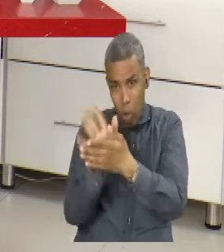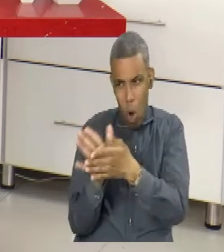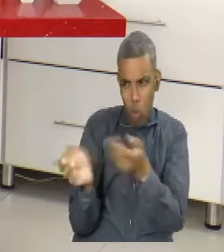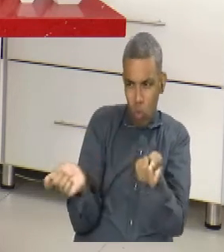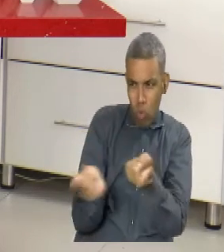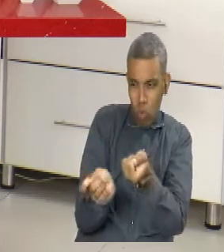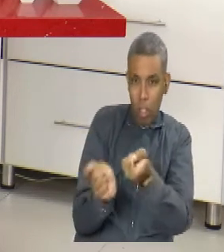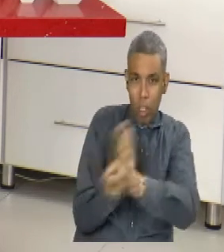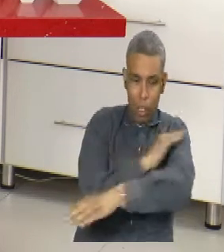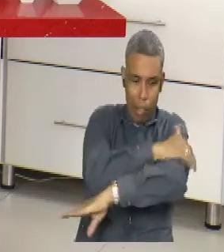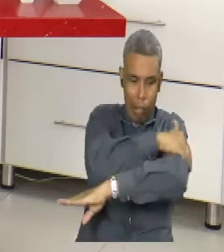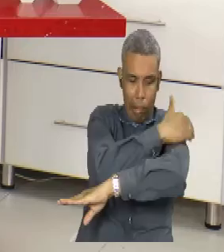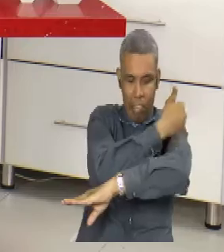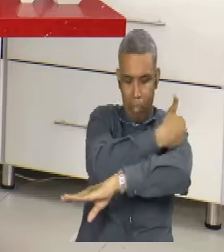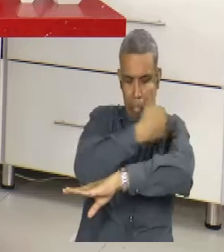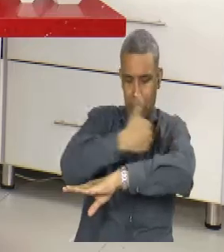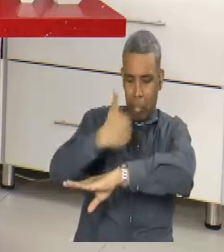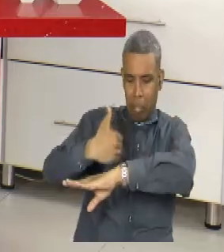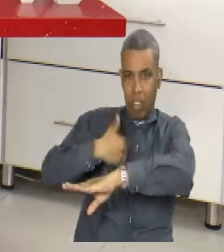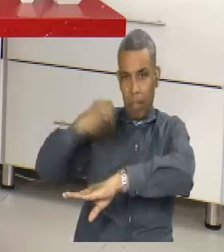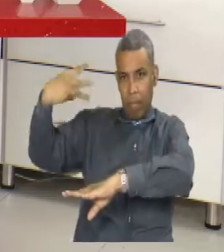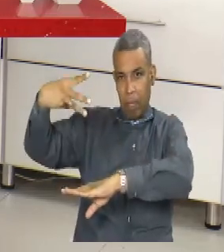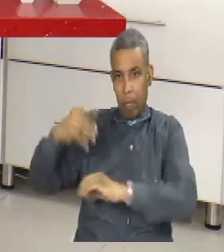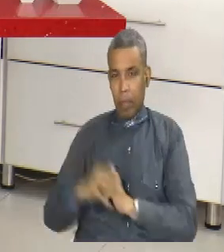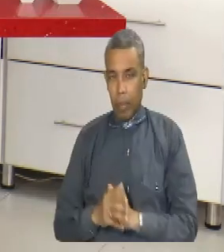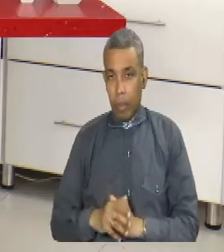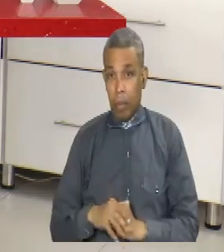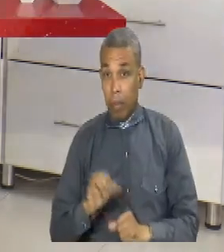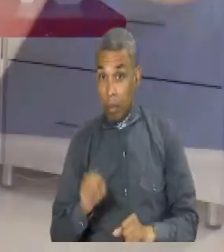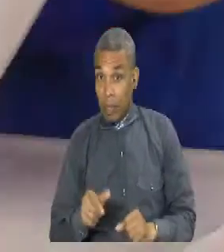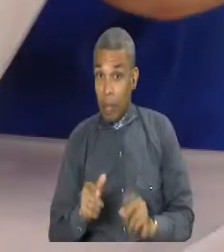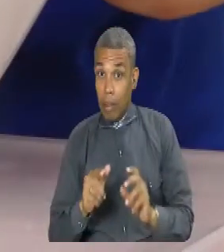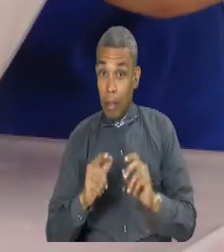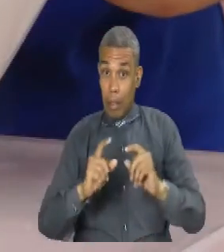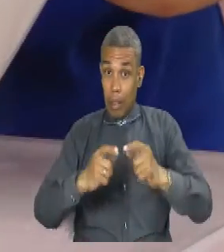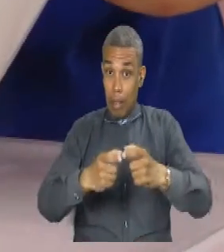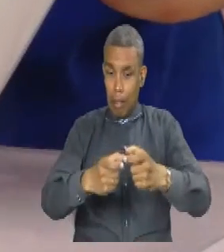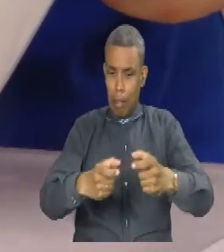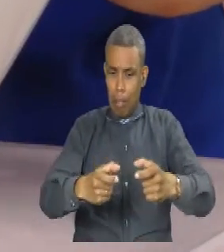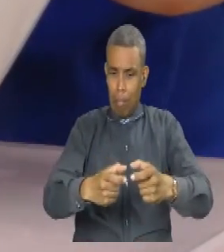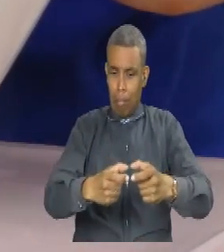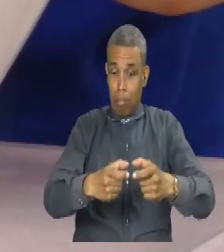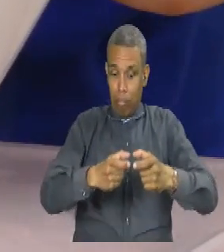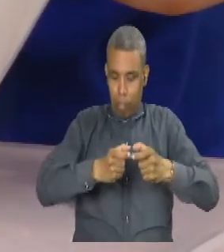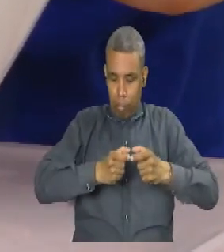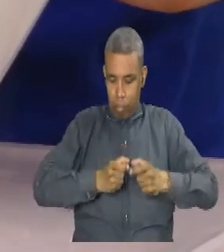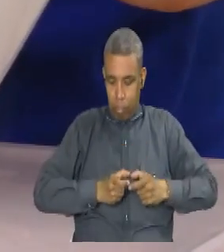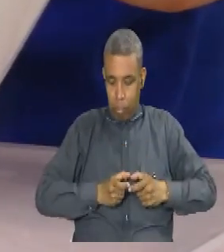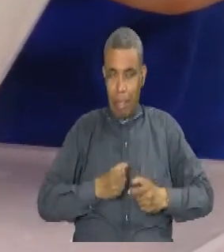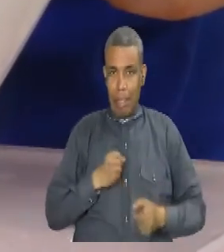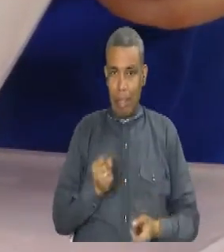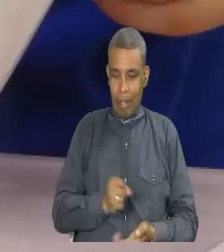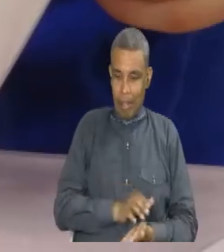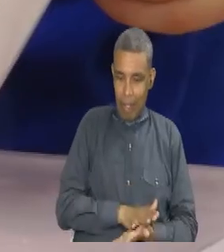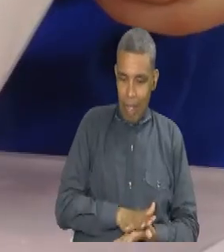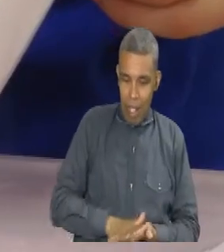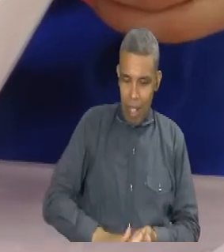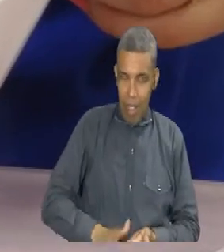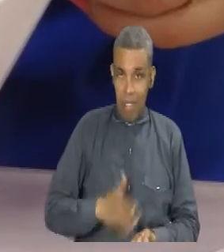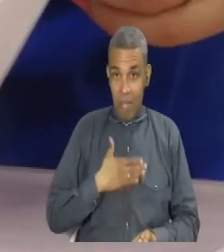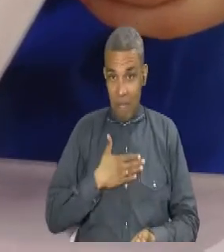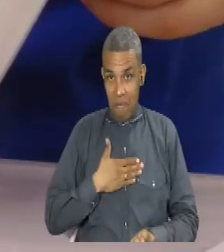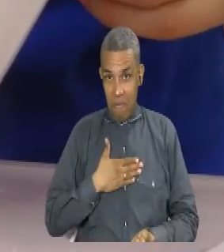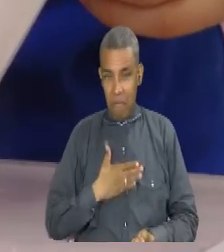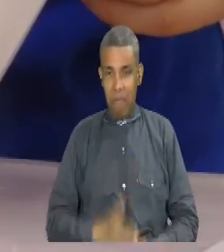que como chico, lo dijo acá Jessica, bonos. Y aprovechamos en este día especial